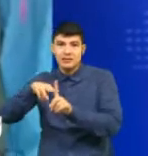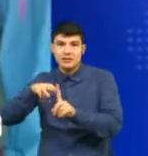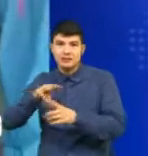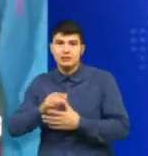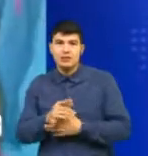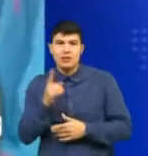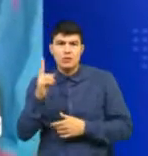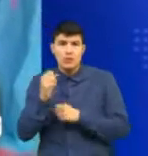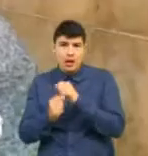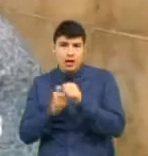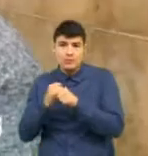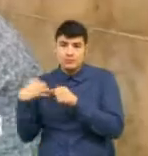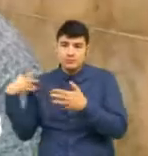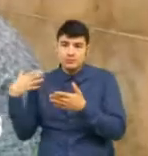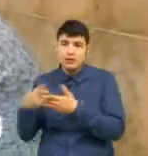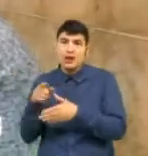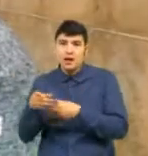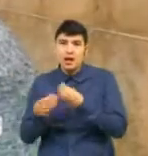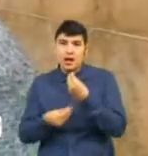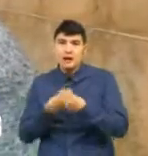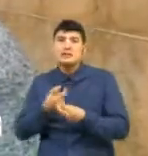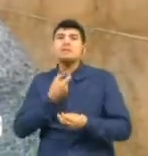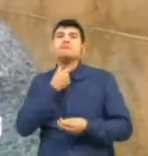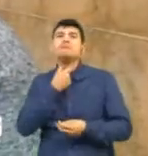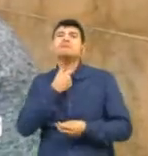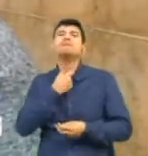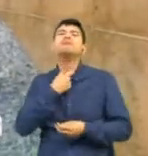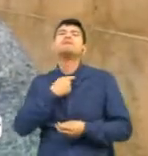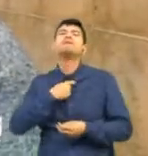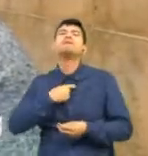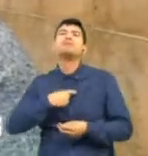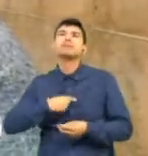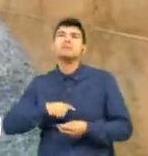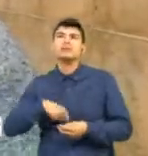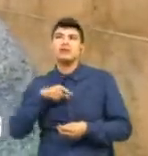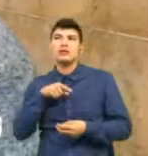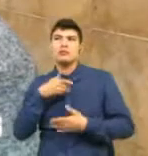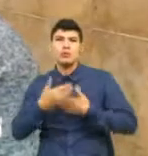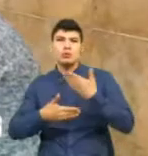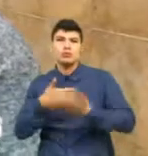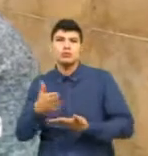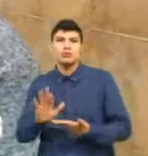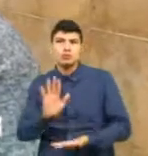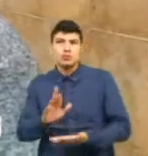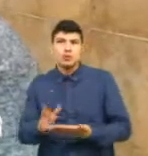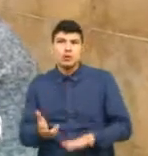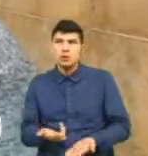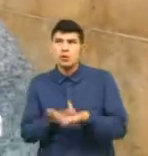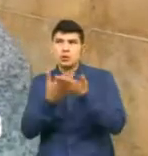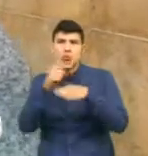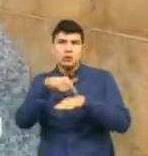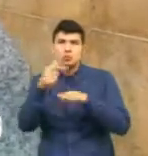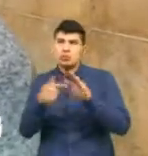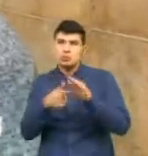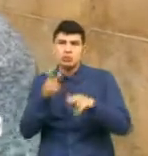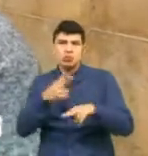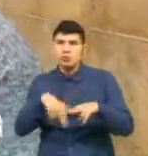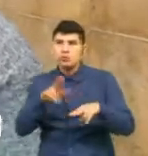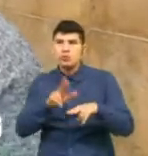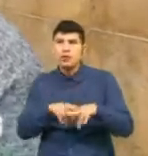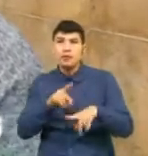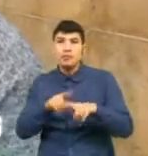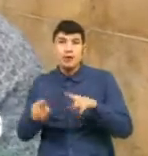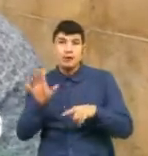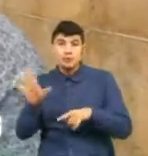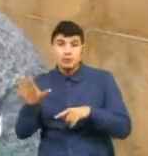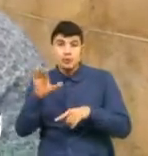un año le tuvieron que poner traqueostomía y gastrostomía y venía con su proceso de rehabilitación completamente normal y bien, pero la